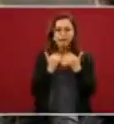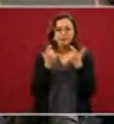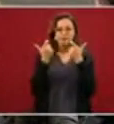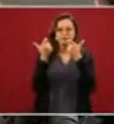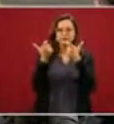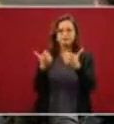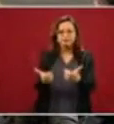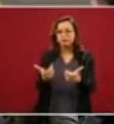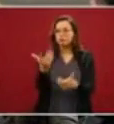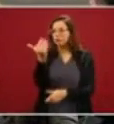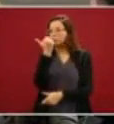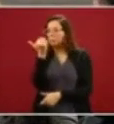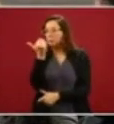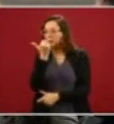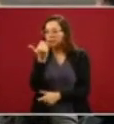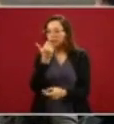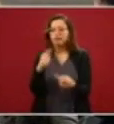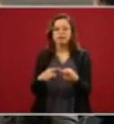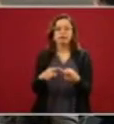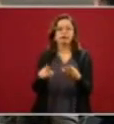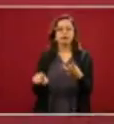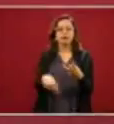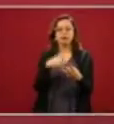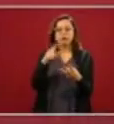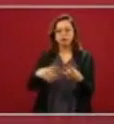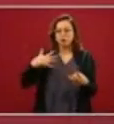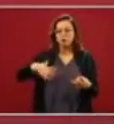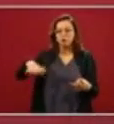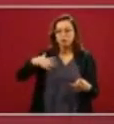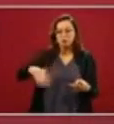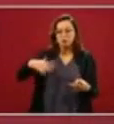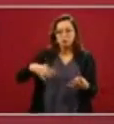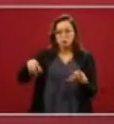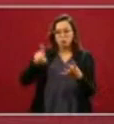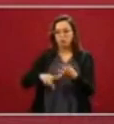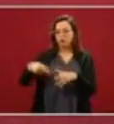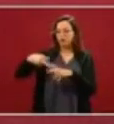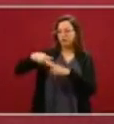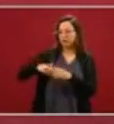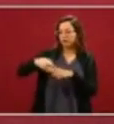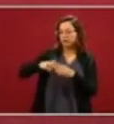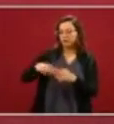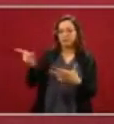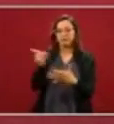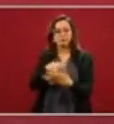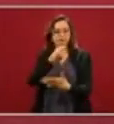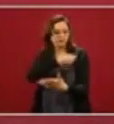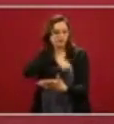para la vida diaria: comida, ropa, herramientas, insumos de